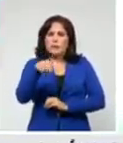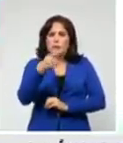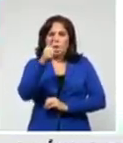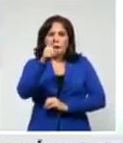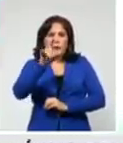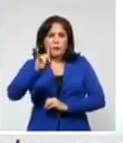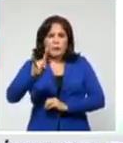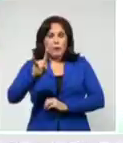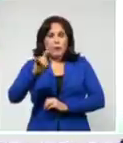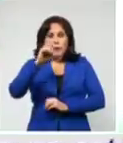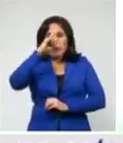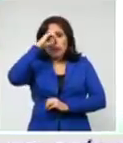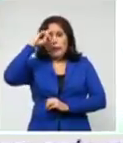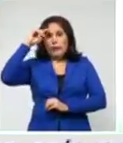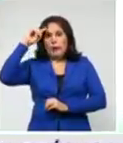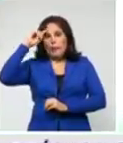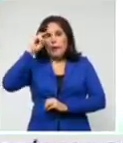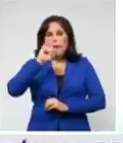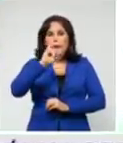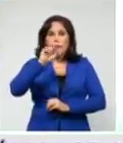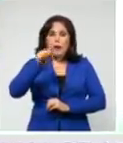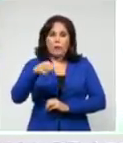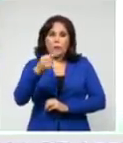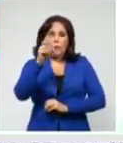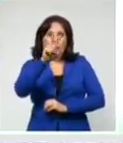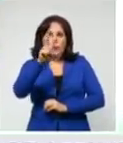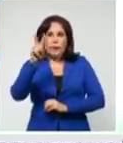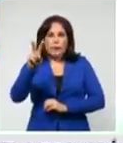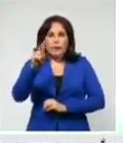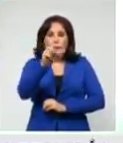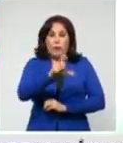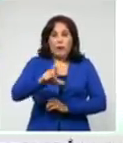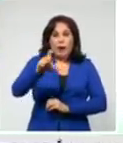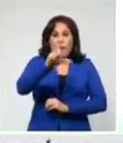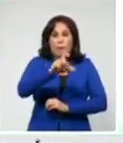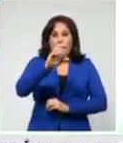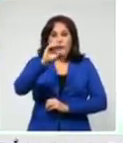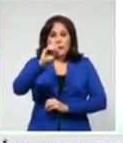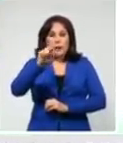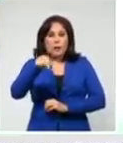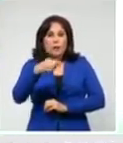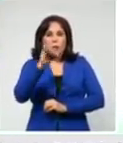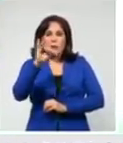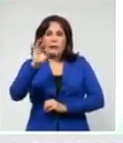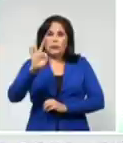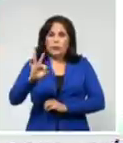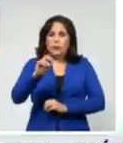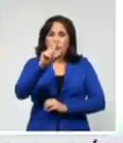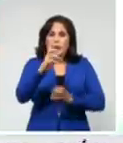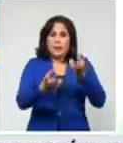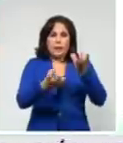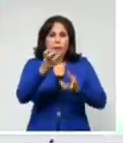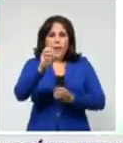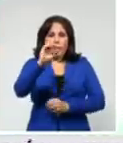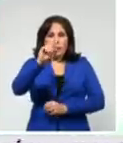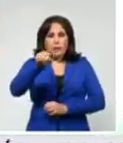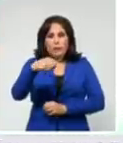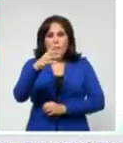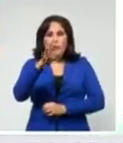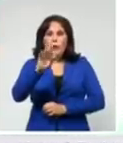Santi Espíritu con 6,22, Camagüey con 0,78 y Cienfuegos con